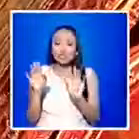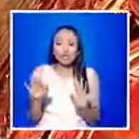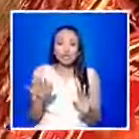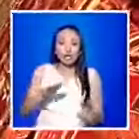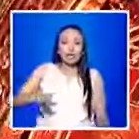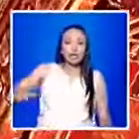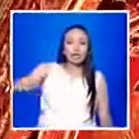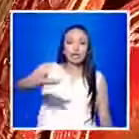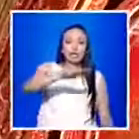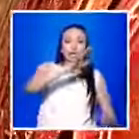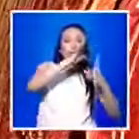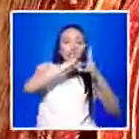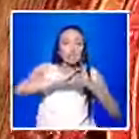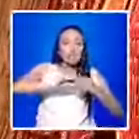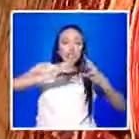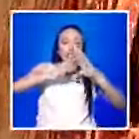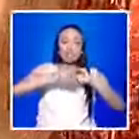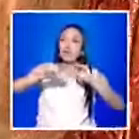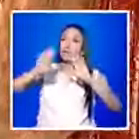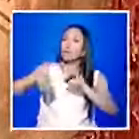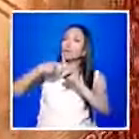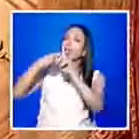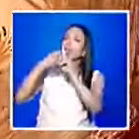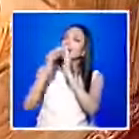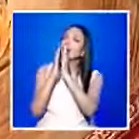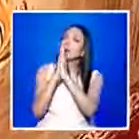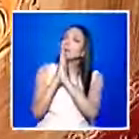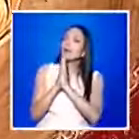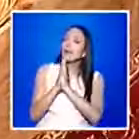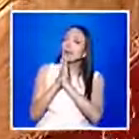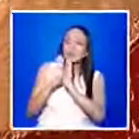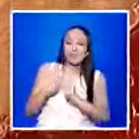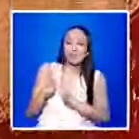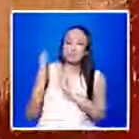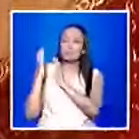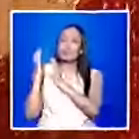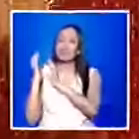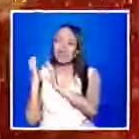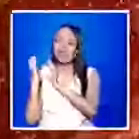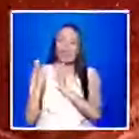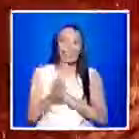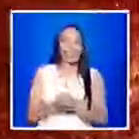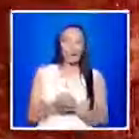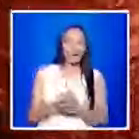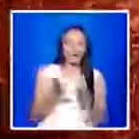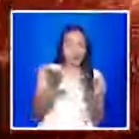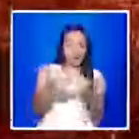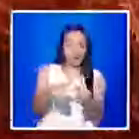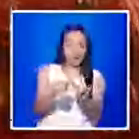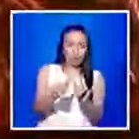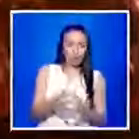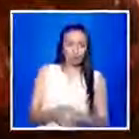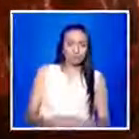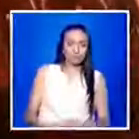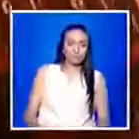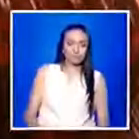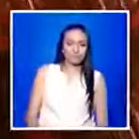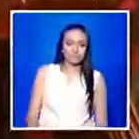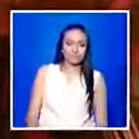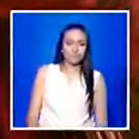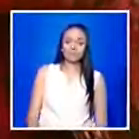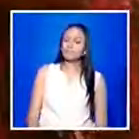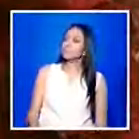y leyenda que es la que se está representando en esta iglesia. Compañeros, ustedes siguen con más. Buenos días.